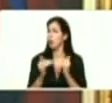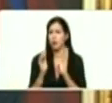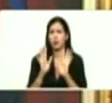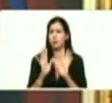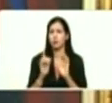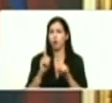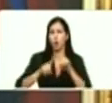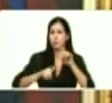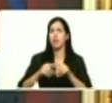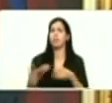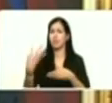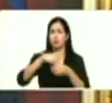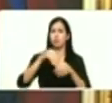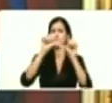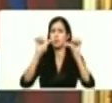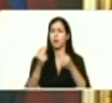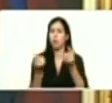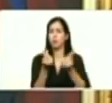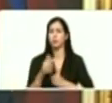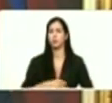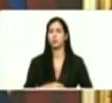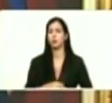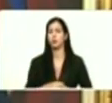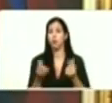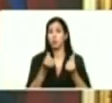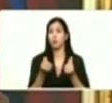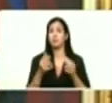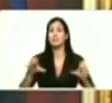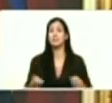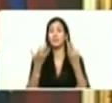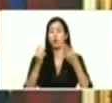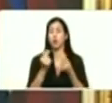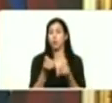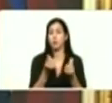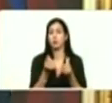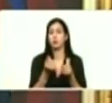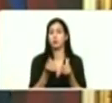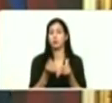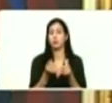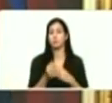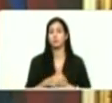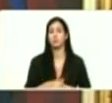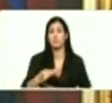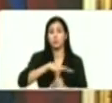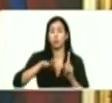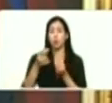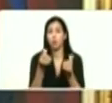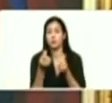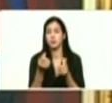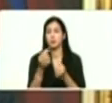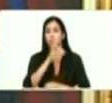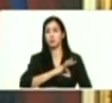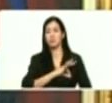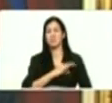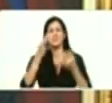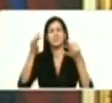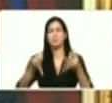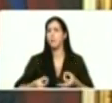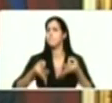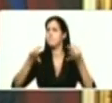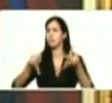lo económico la recuperación de la economía la situación de la economía lo social siempre